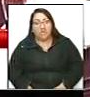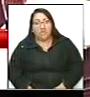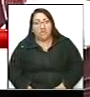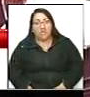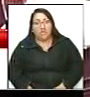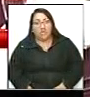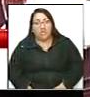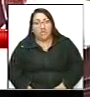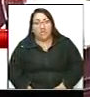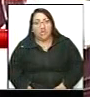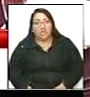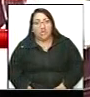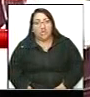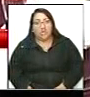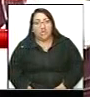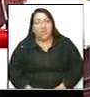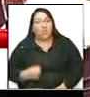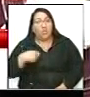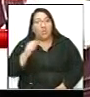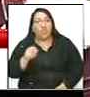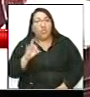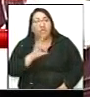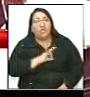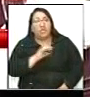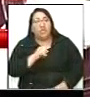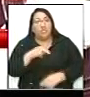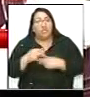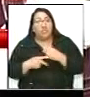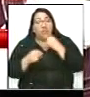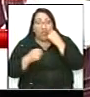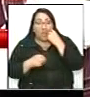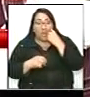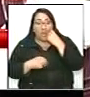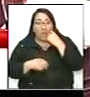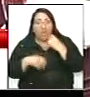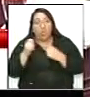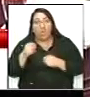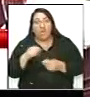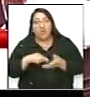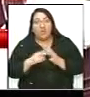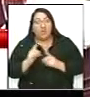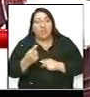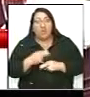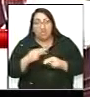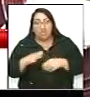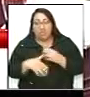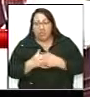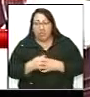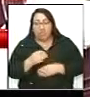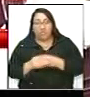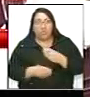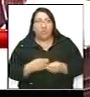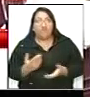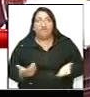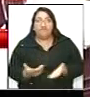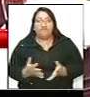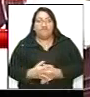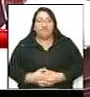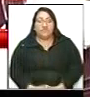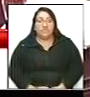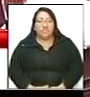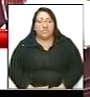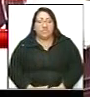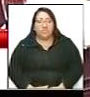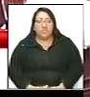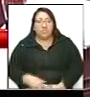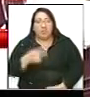político, para la carrera del juez o de un fiscal, cuando uno tiene un vecino, un fiscal, un juez, no de primera instancia, provincial, todo el mundo como que no lo miran bien, y en